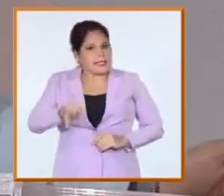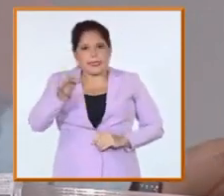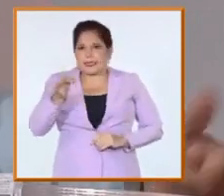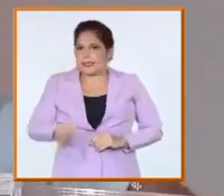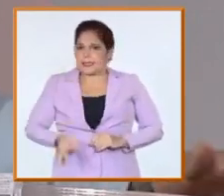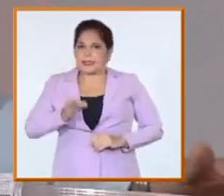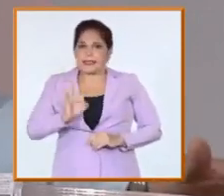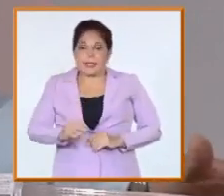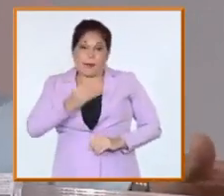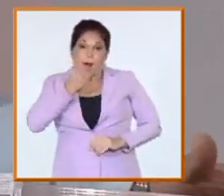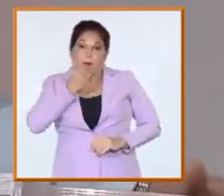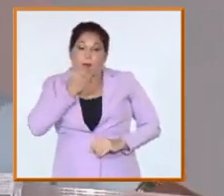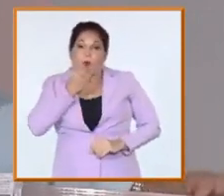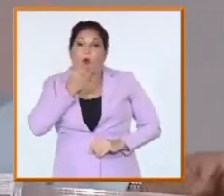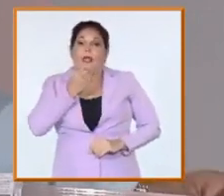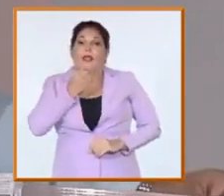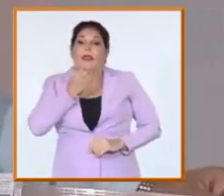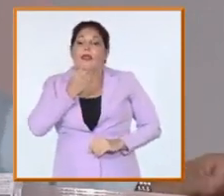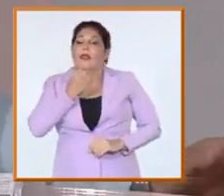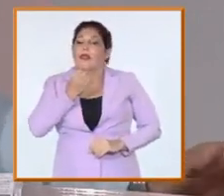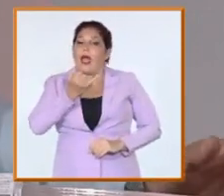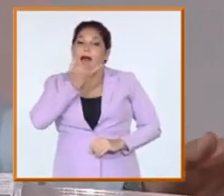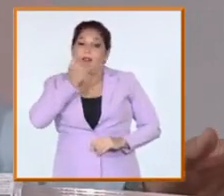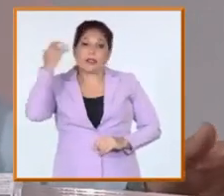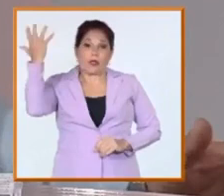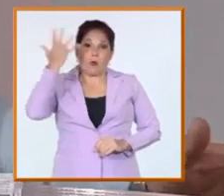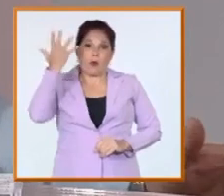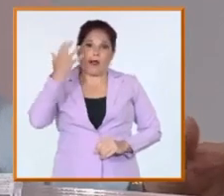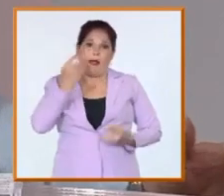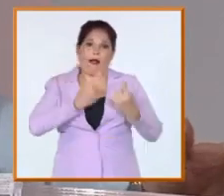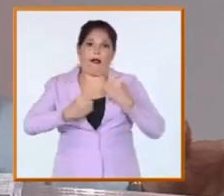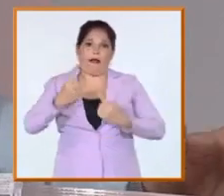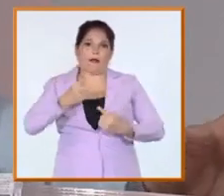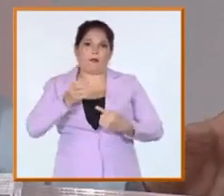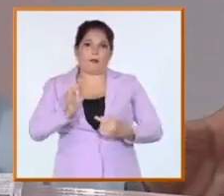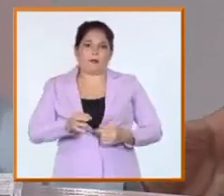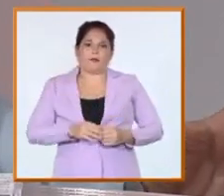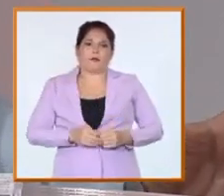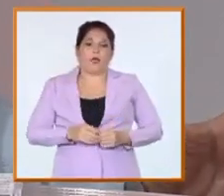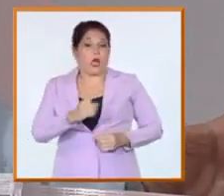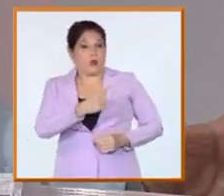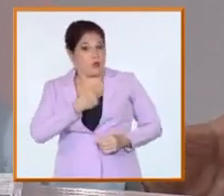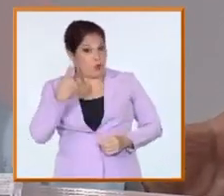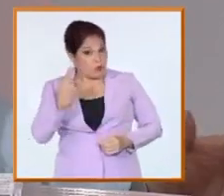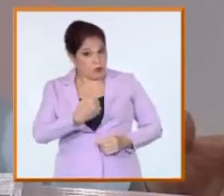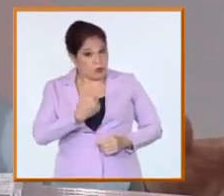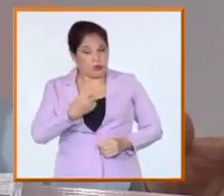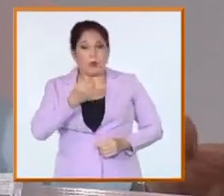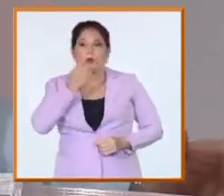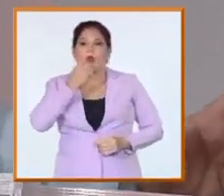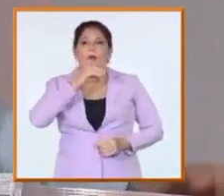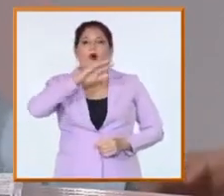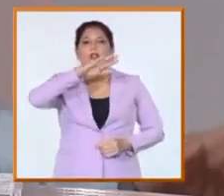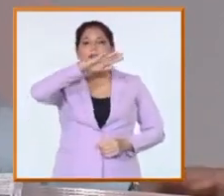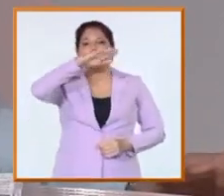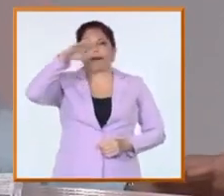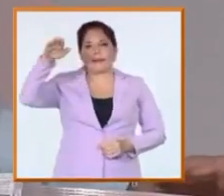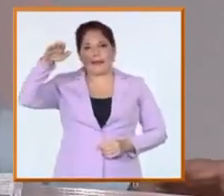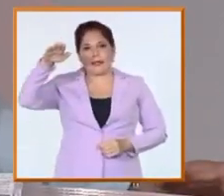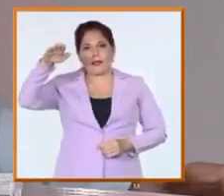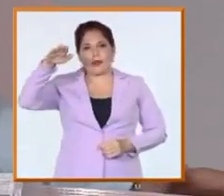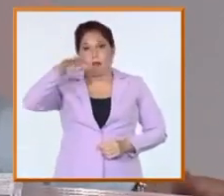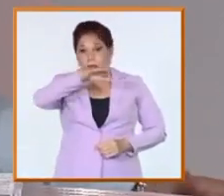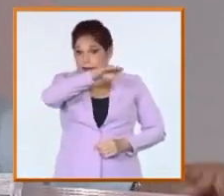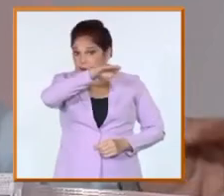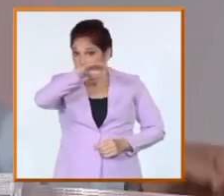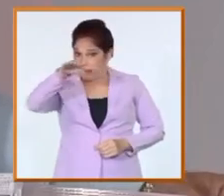se pueda contra huracanes y yo siempre lo digo que nosotros podemos poner un techo ligero pero si a veces